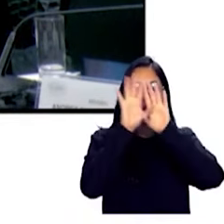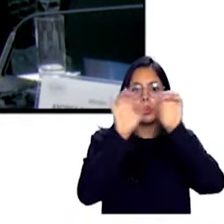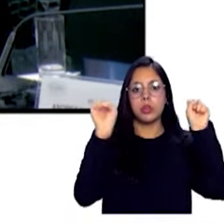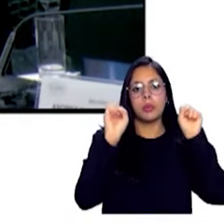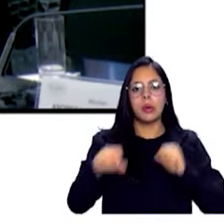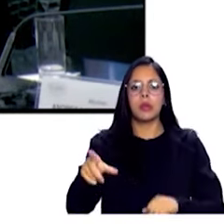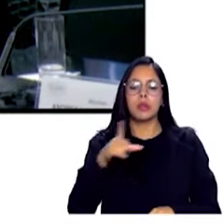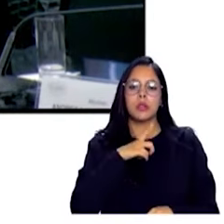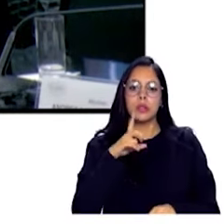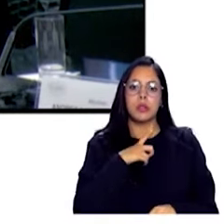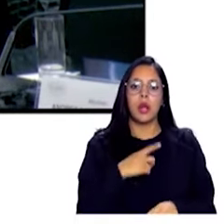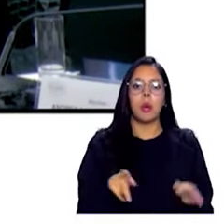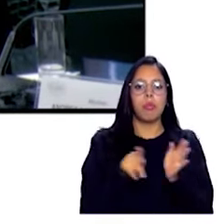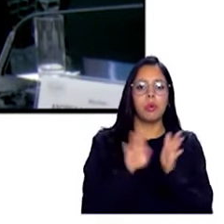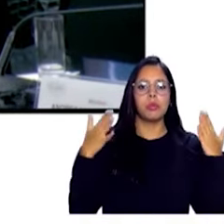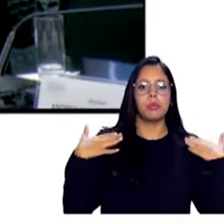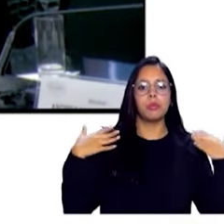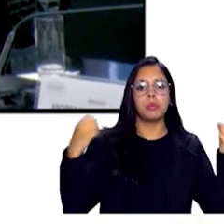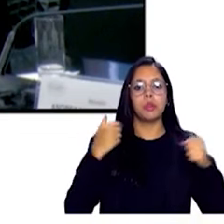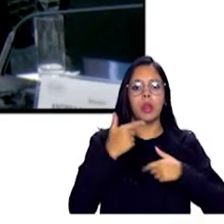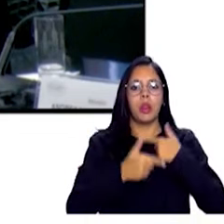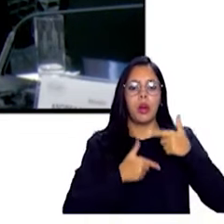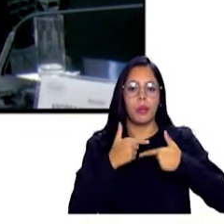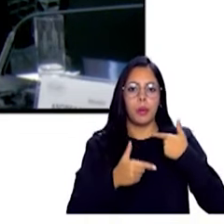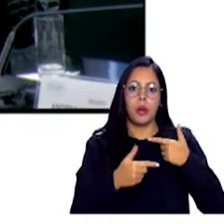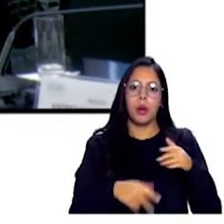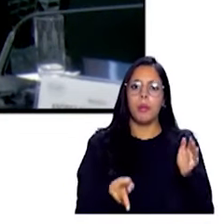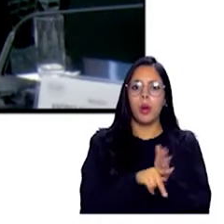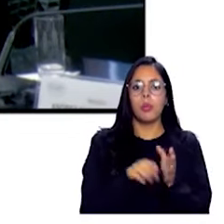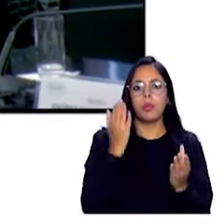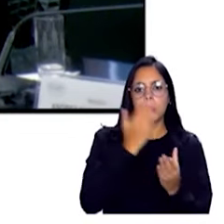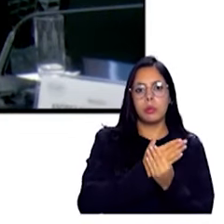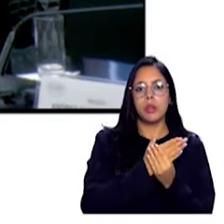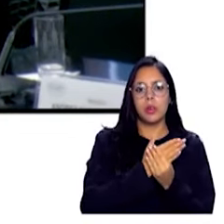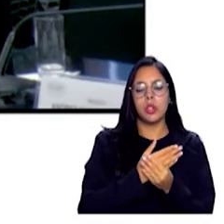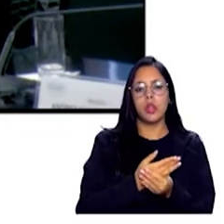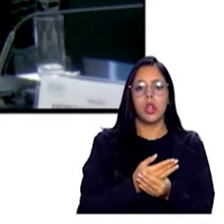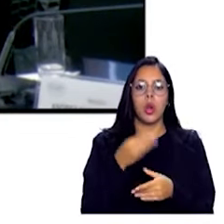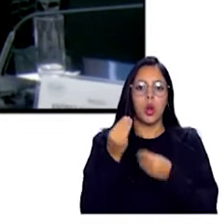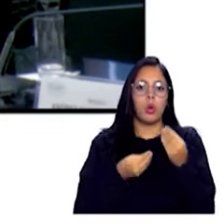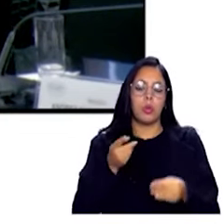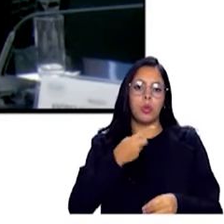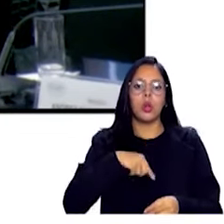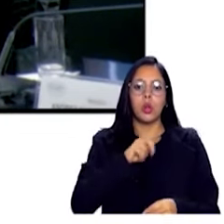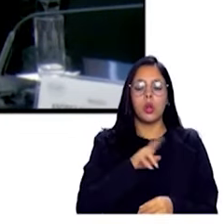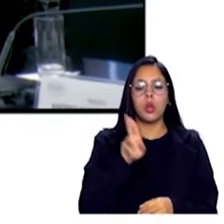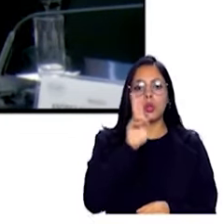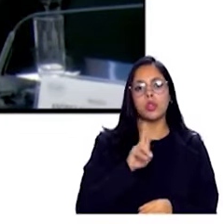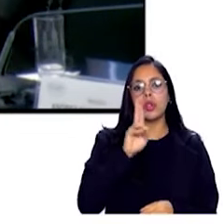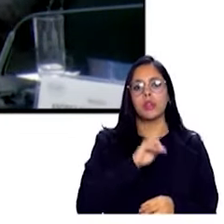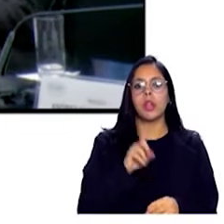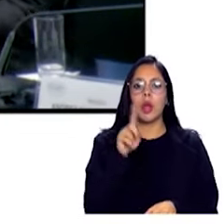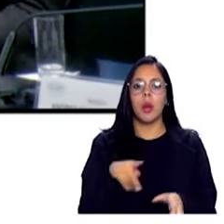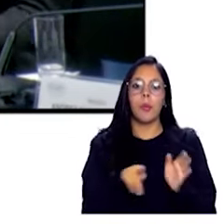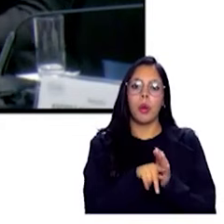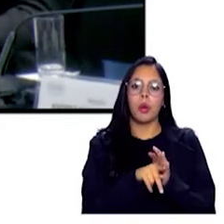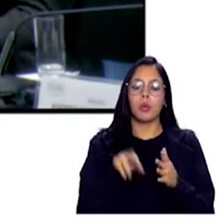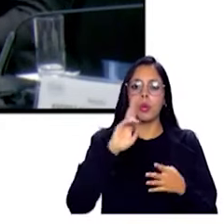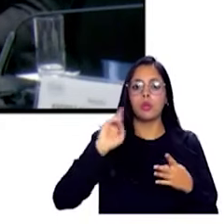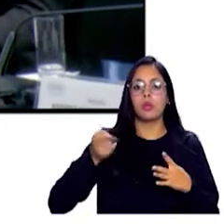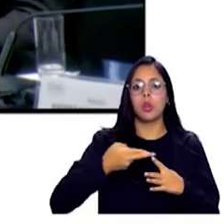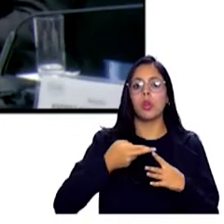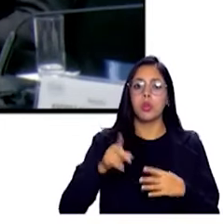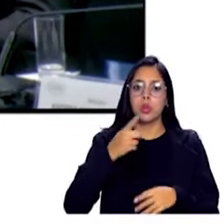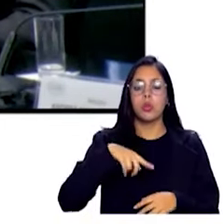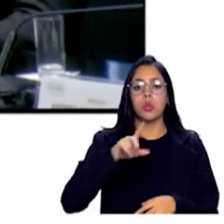proceso nuestra herramienta Y nuestra herramienta es o no eficiente en función de Los recursos que tenemos lo digo esto porque muchas veces las